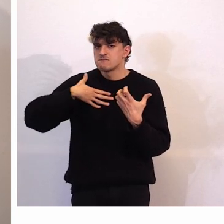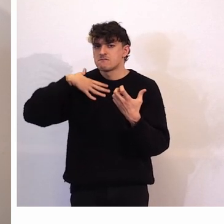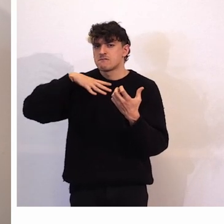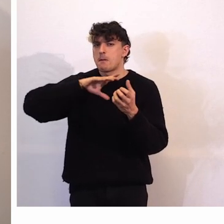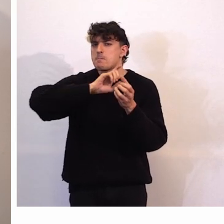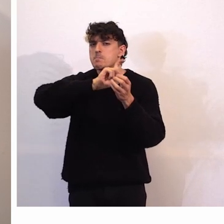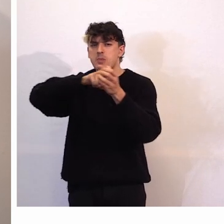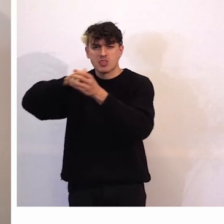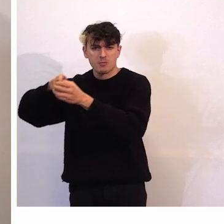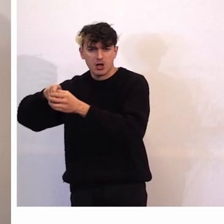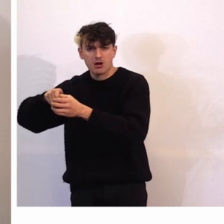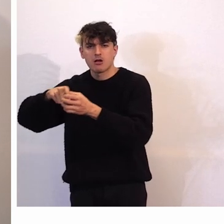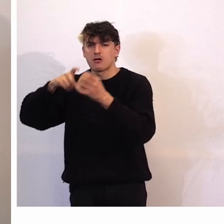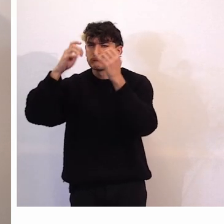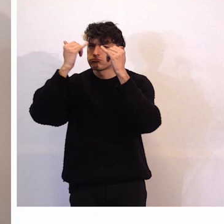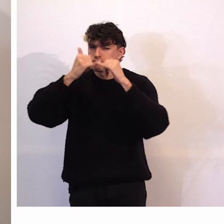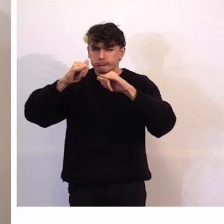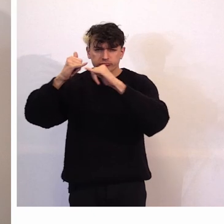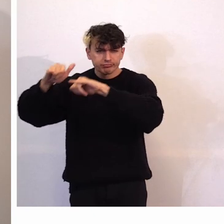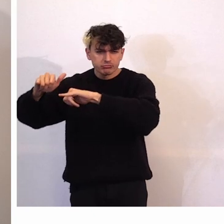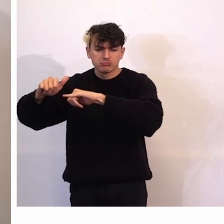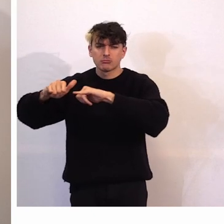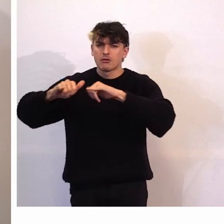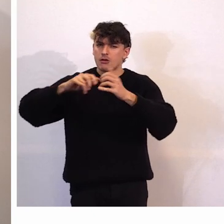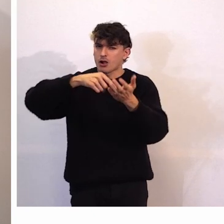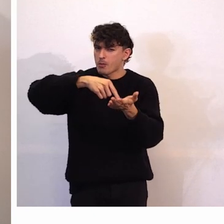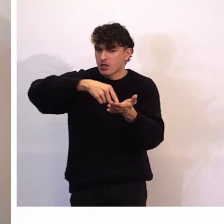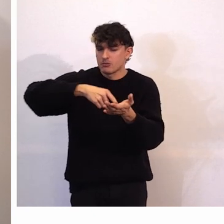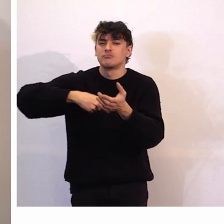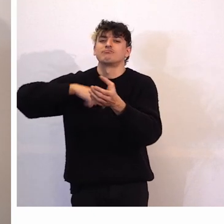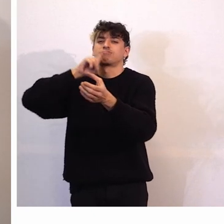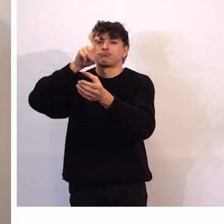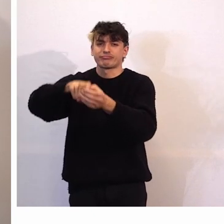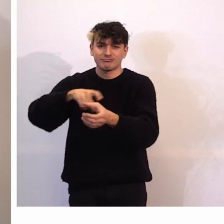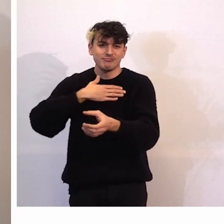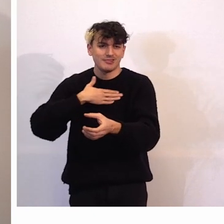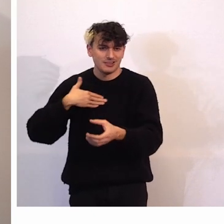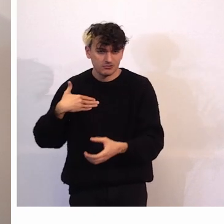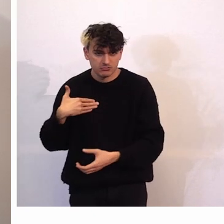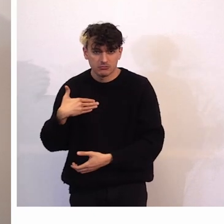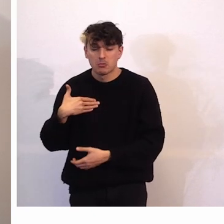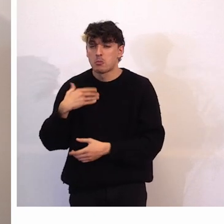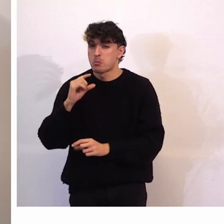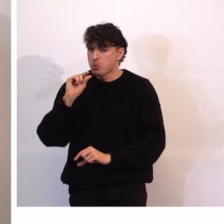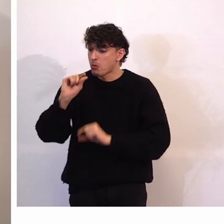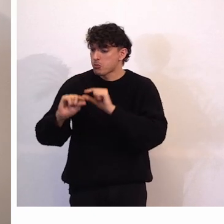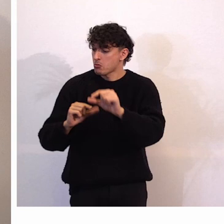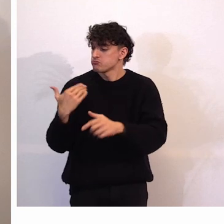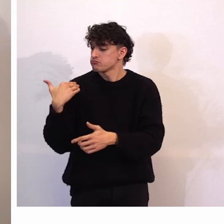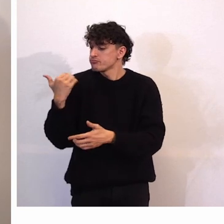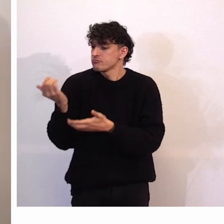actos reivindicativos a los que me fueron invitando a participar